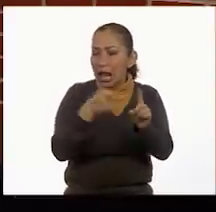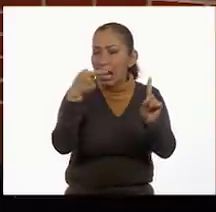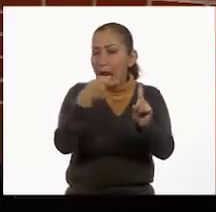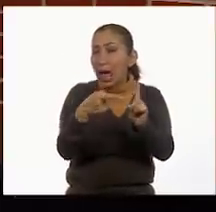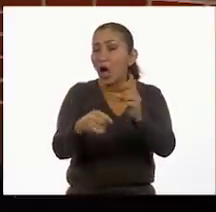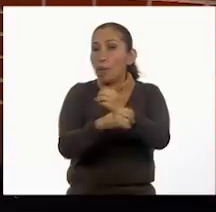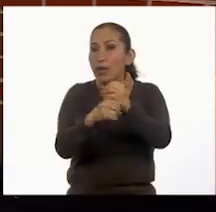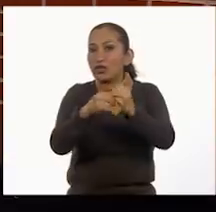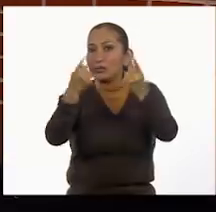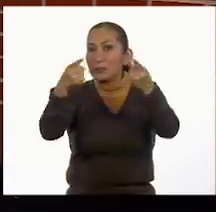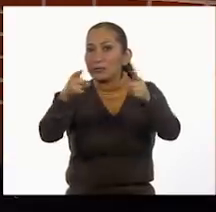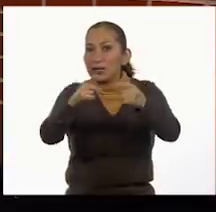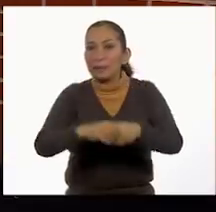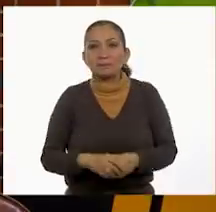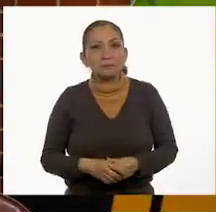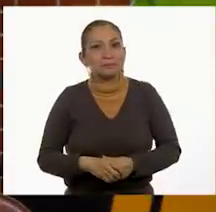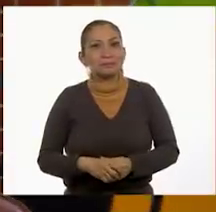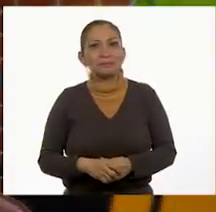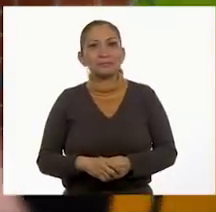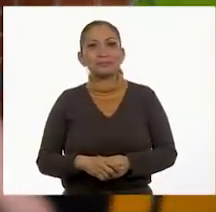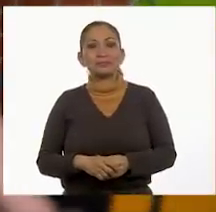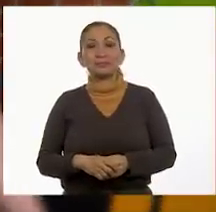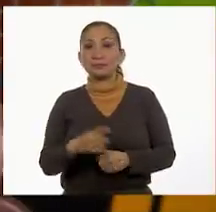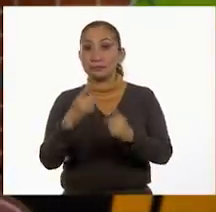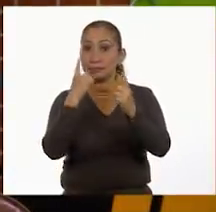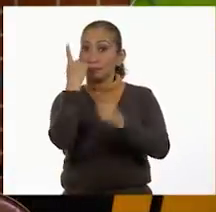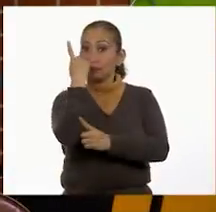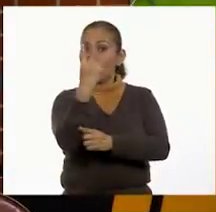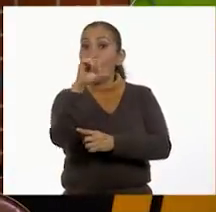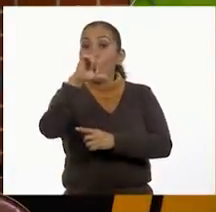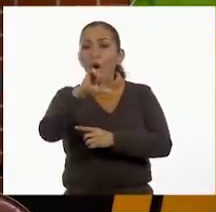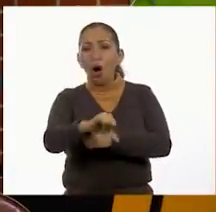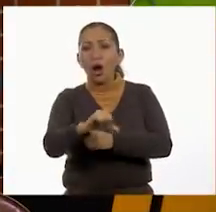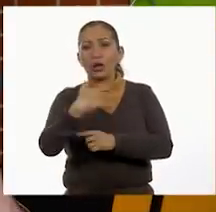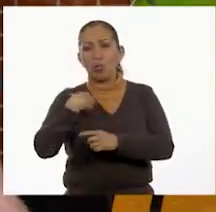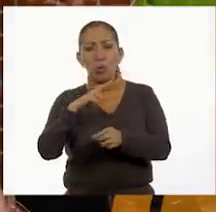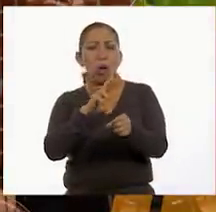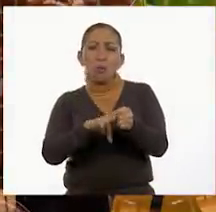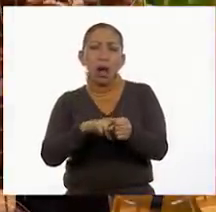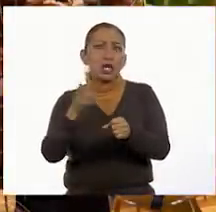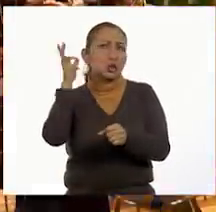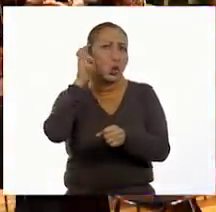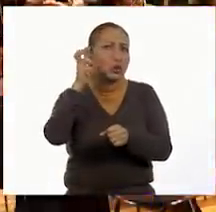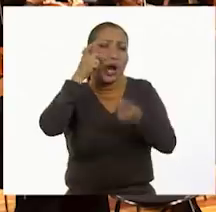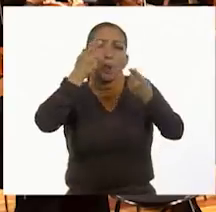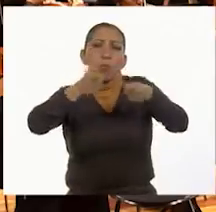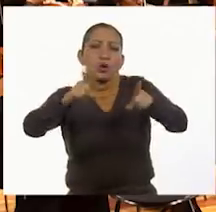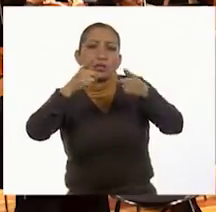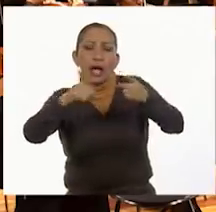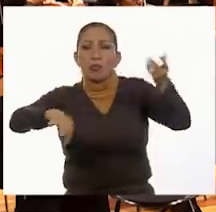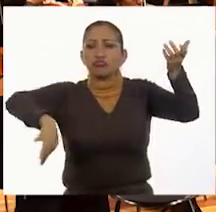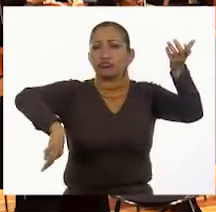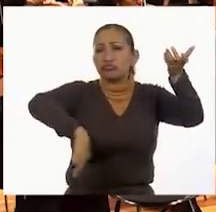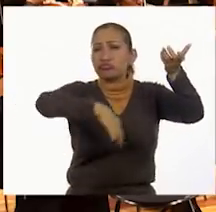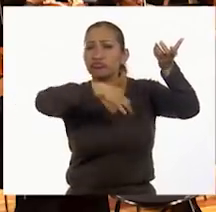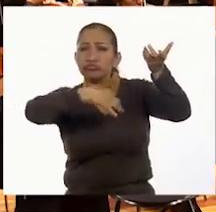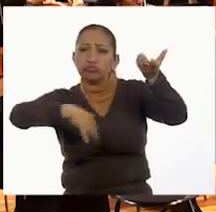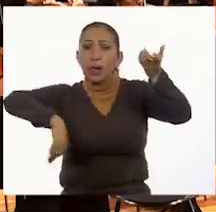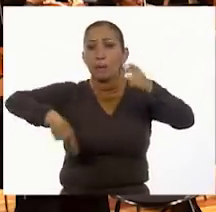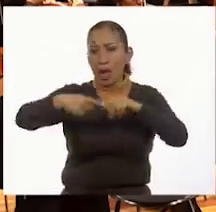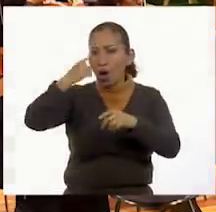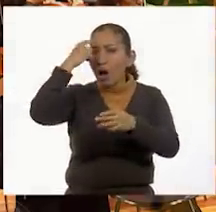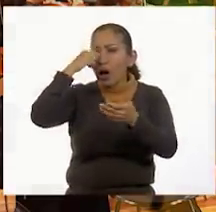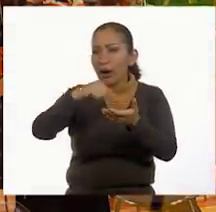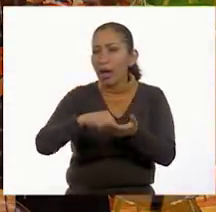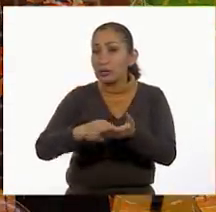sobre instrumentos musicales. 1. Hoy en día es muy normal escuchar música instrumental. ¿Pero qué